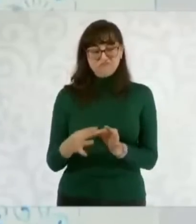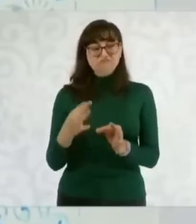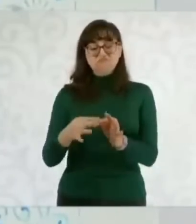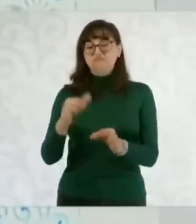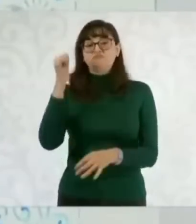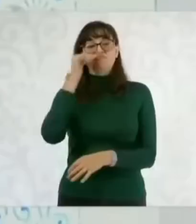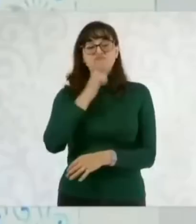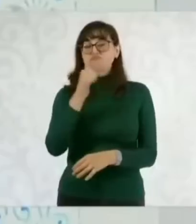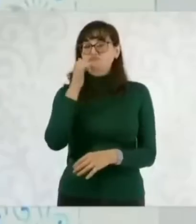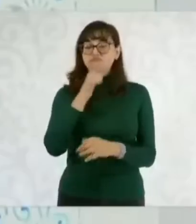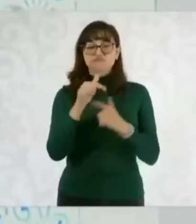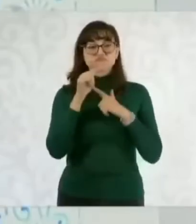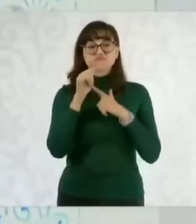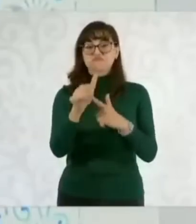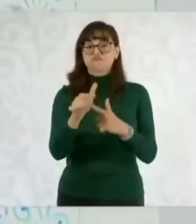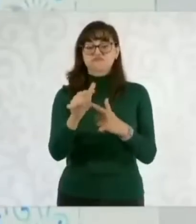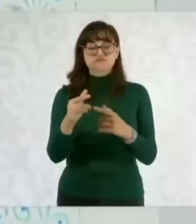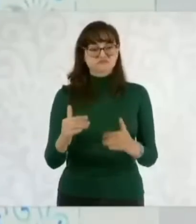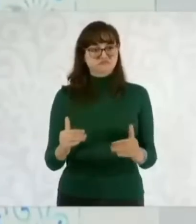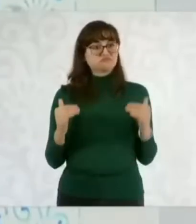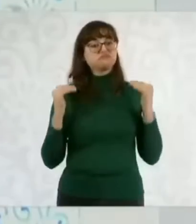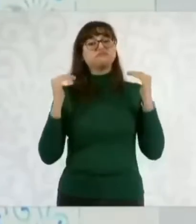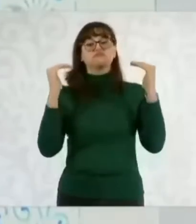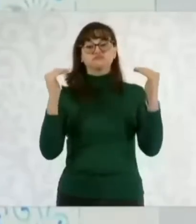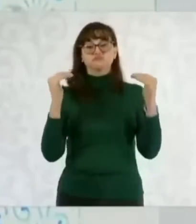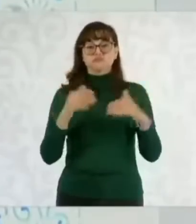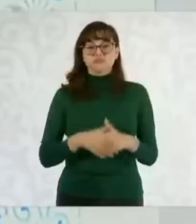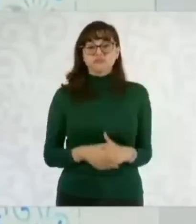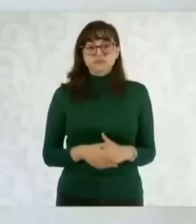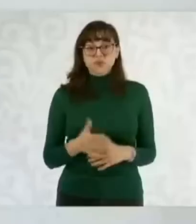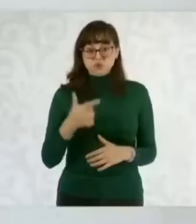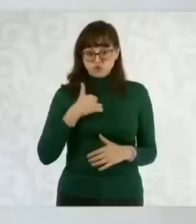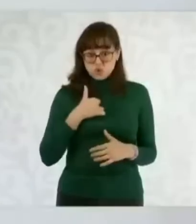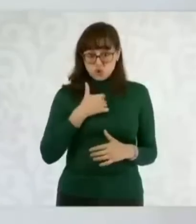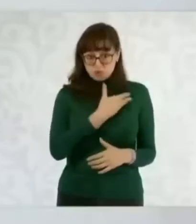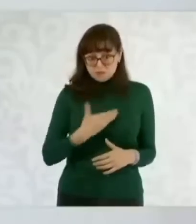altura de las circunstancias. No llegamos